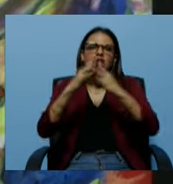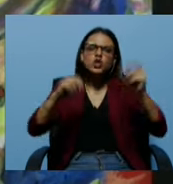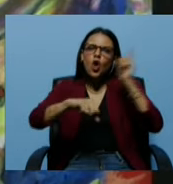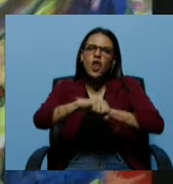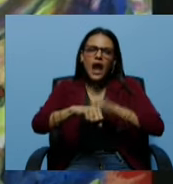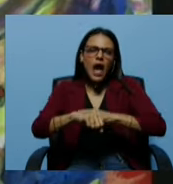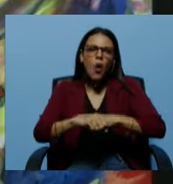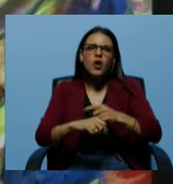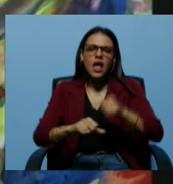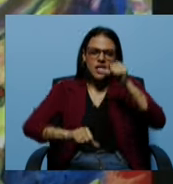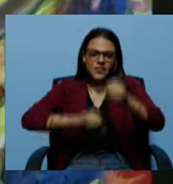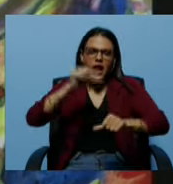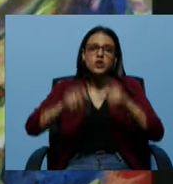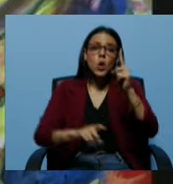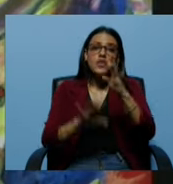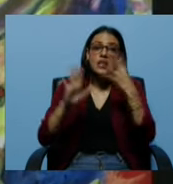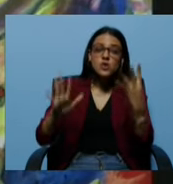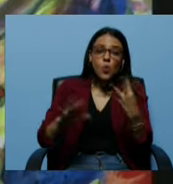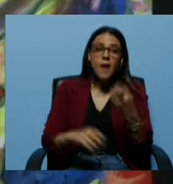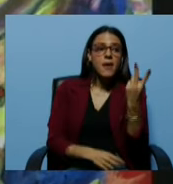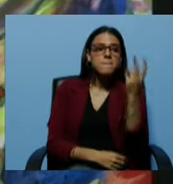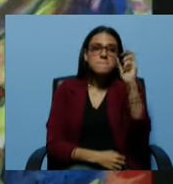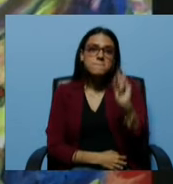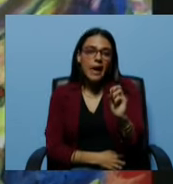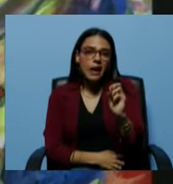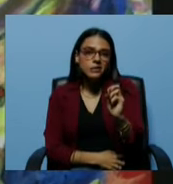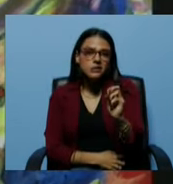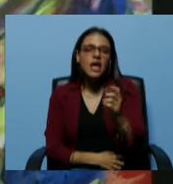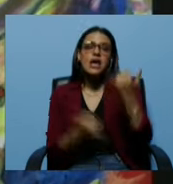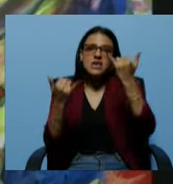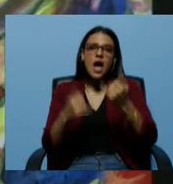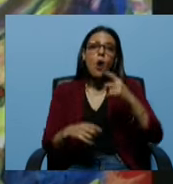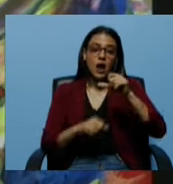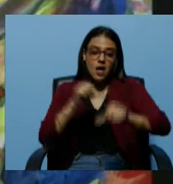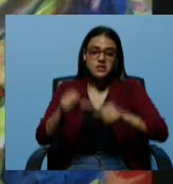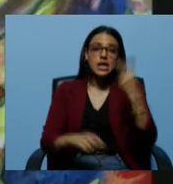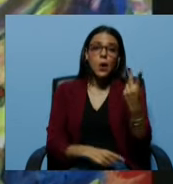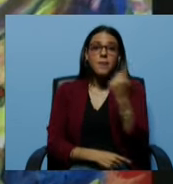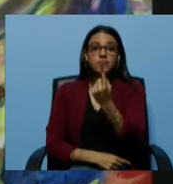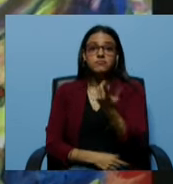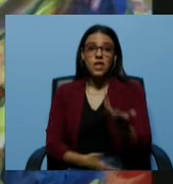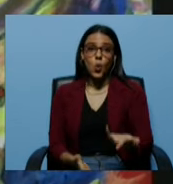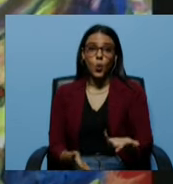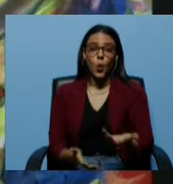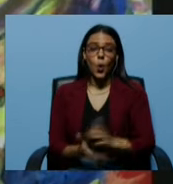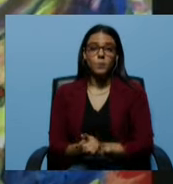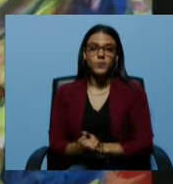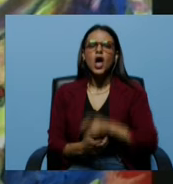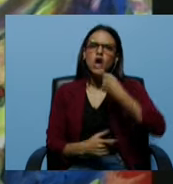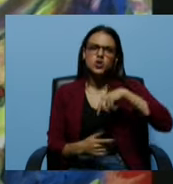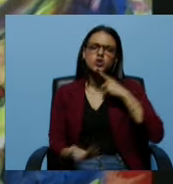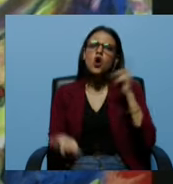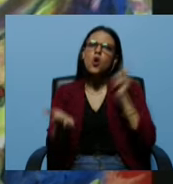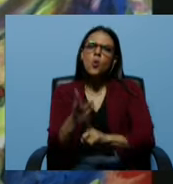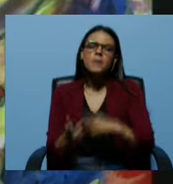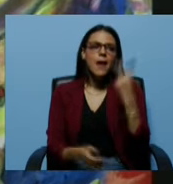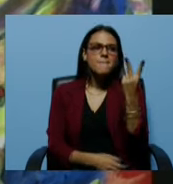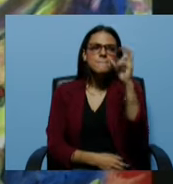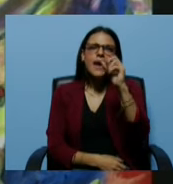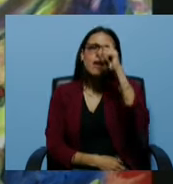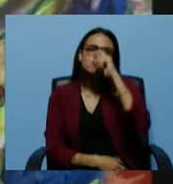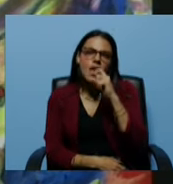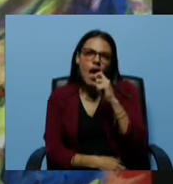en el siglo XIX, en el siglo XX y ahora en el siglo XXI. Se están cumpliendo 20